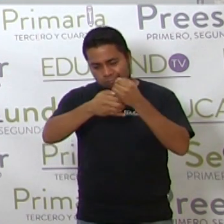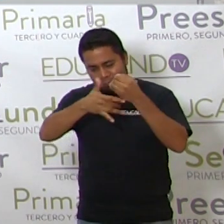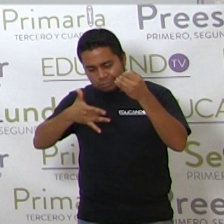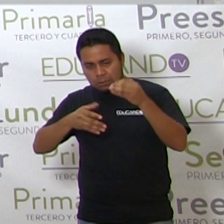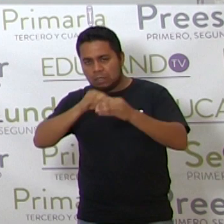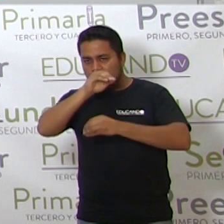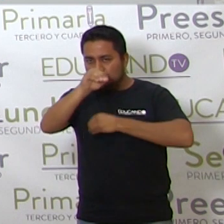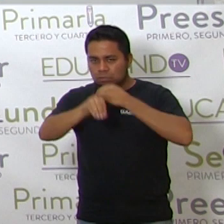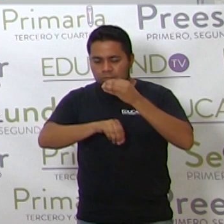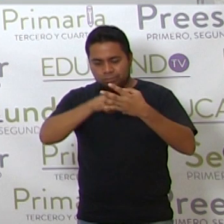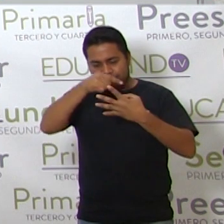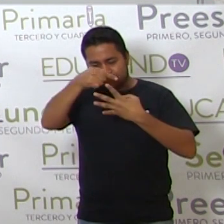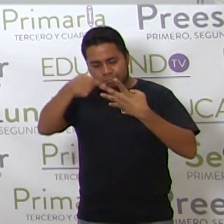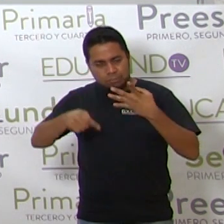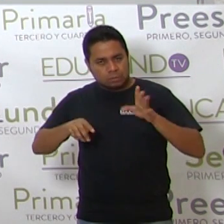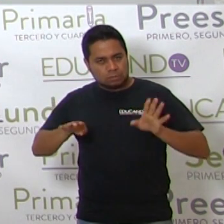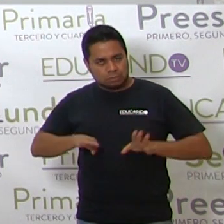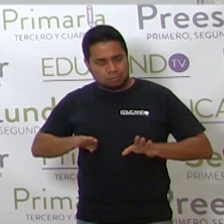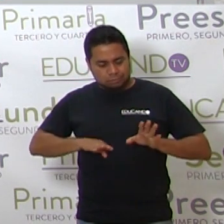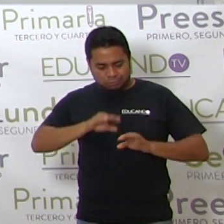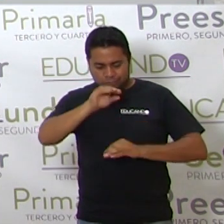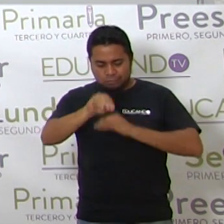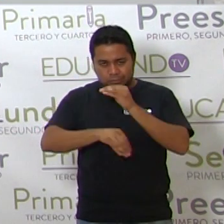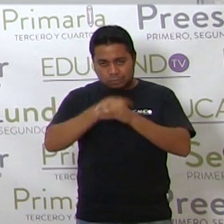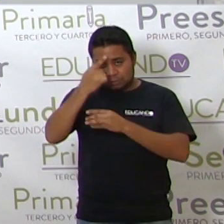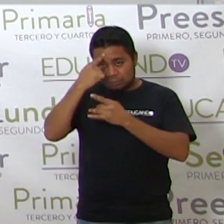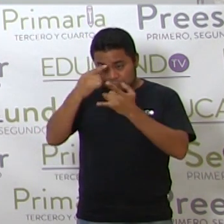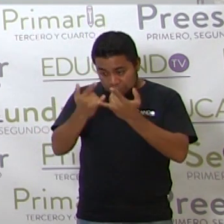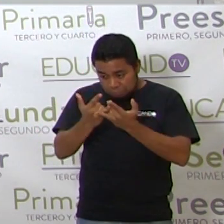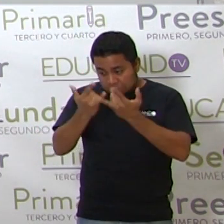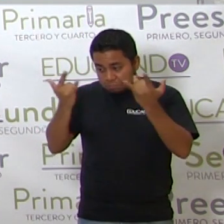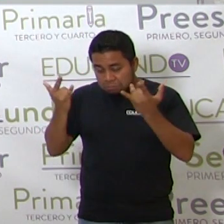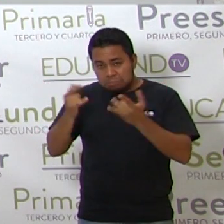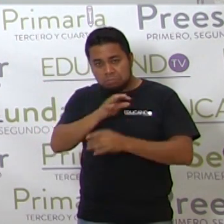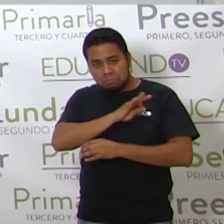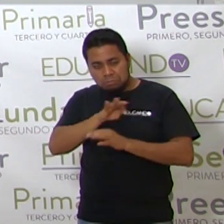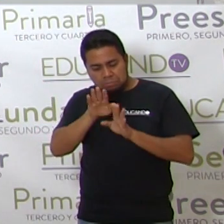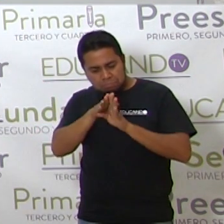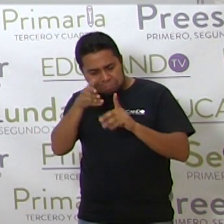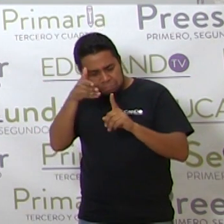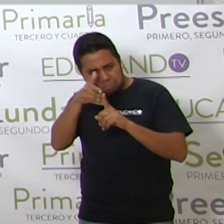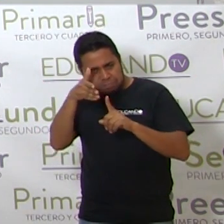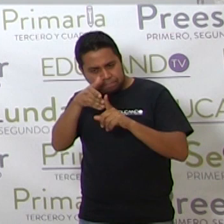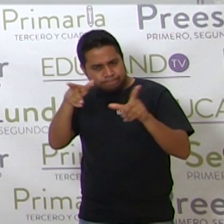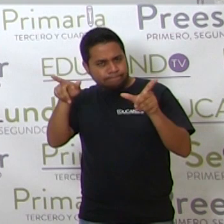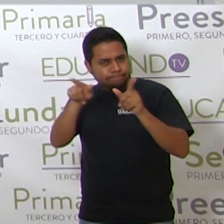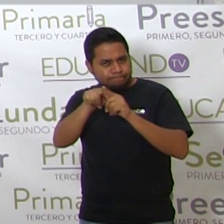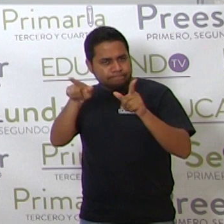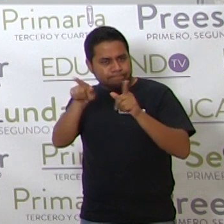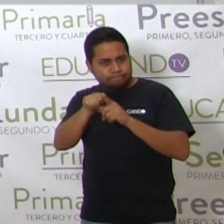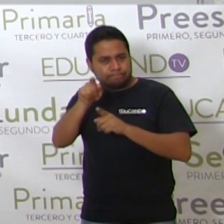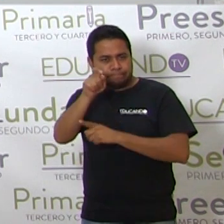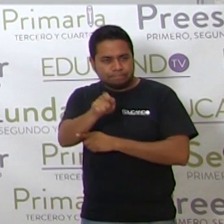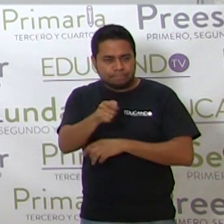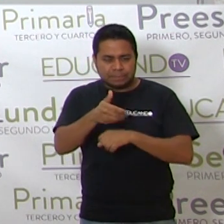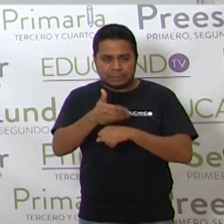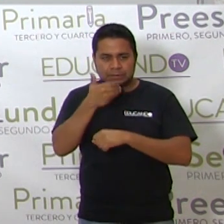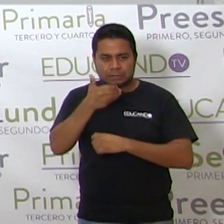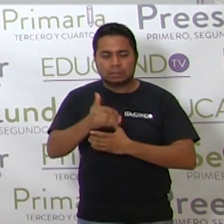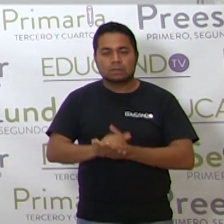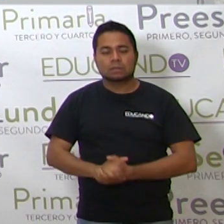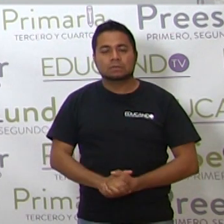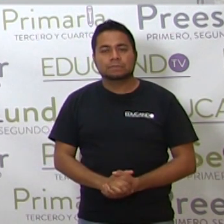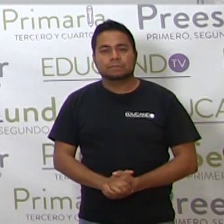elementos que le van a permitir a la historia ser más precisa en cada uno de estos muy bien ahora